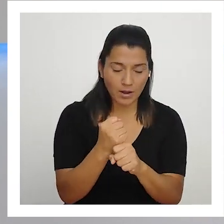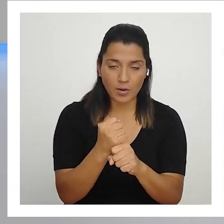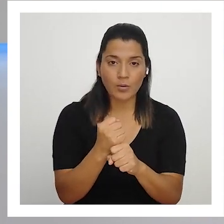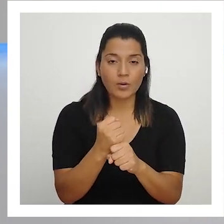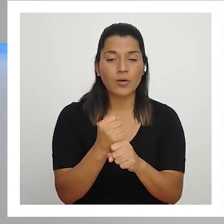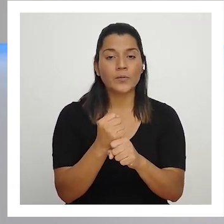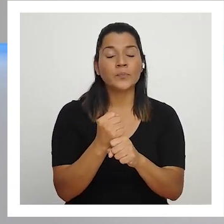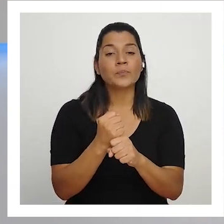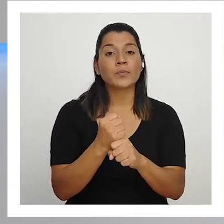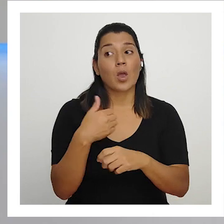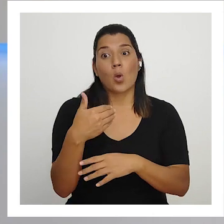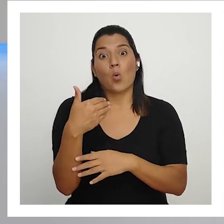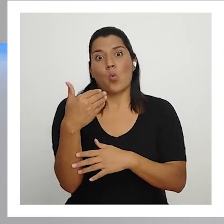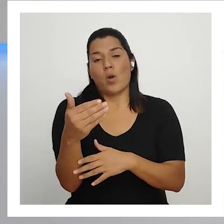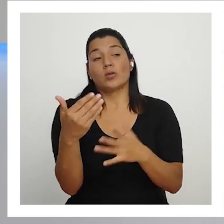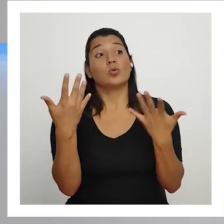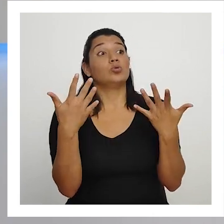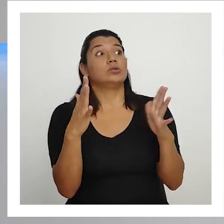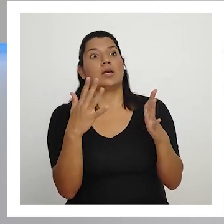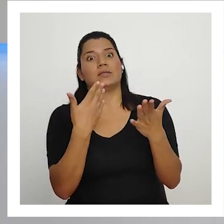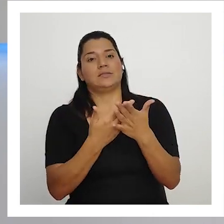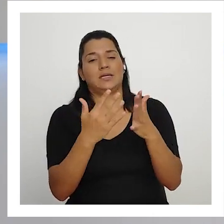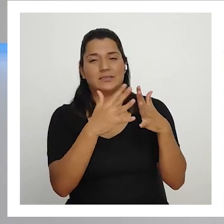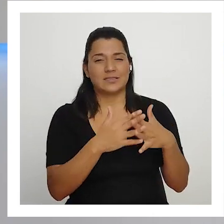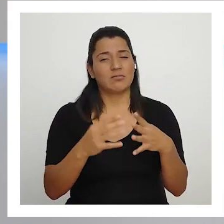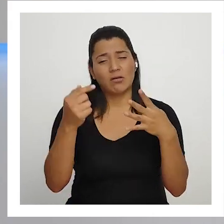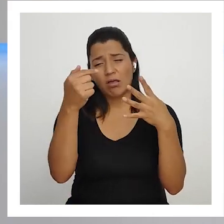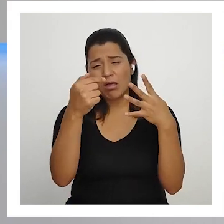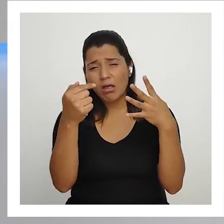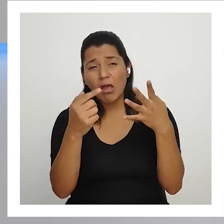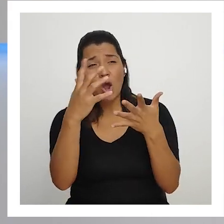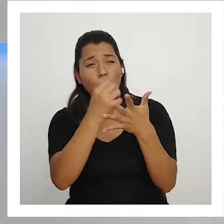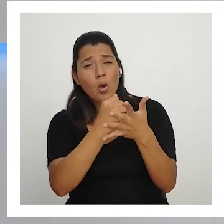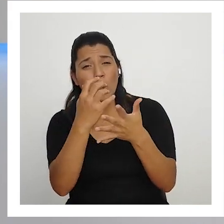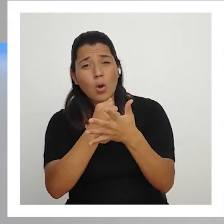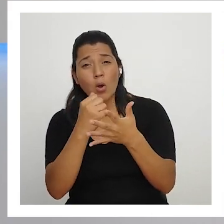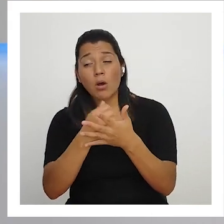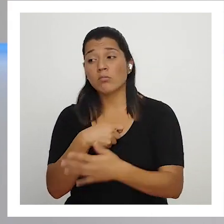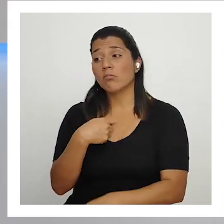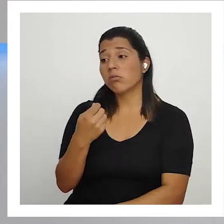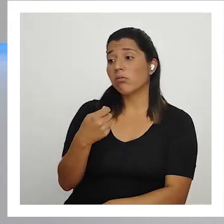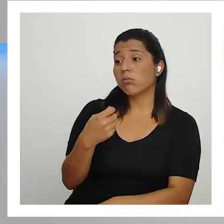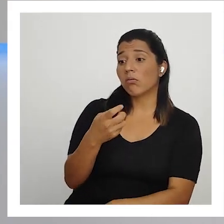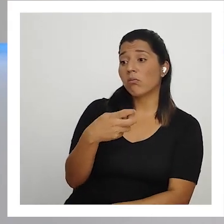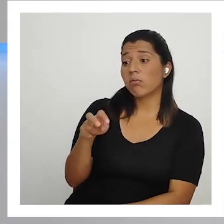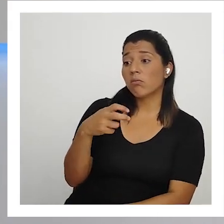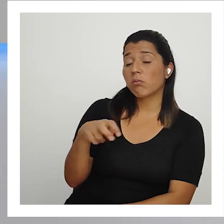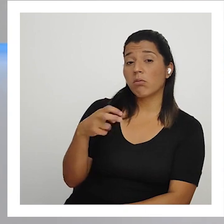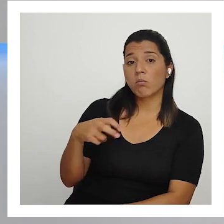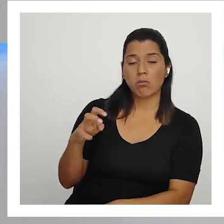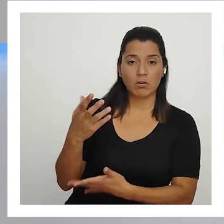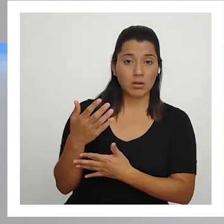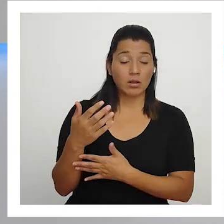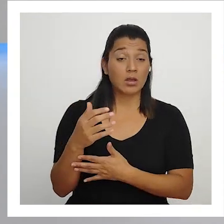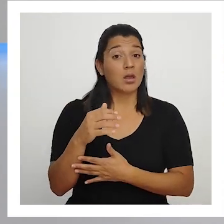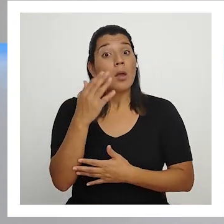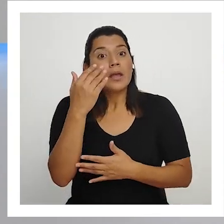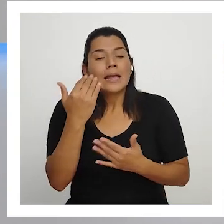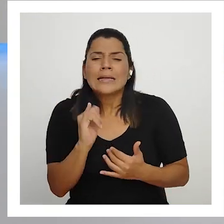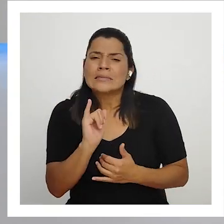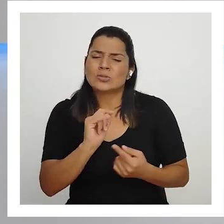van a ofrecer cuando ya se encuentren en Estados Unidos. Y esto es bastante doloroso en virtud de que a quienes están atacando a esas personas